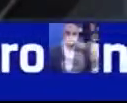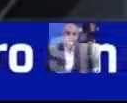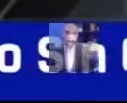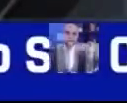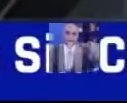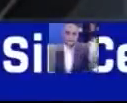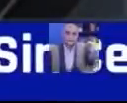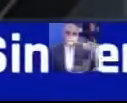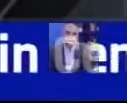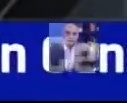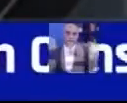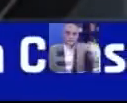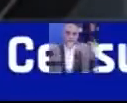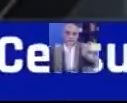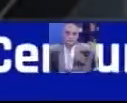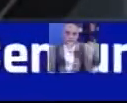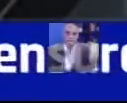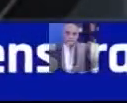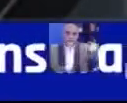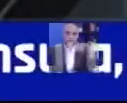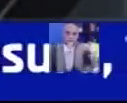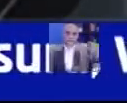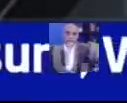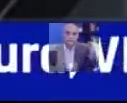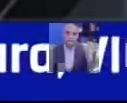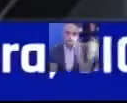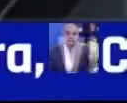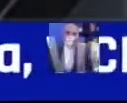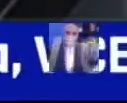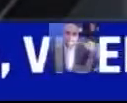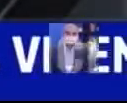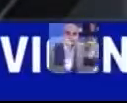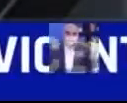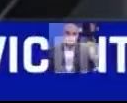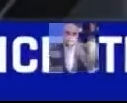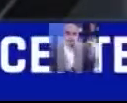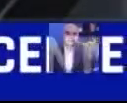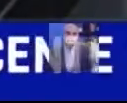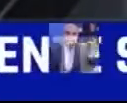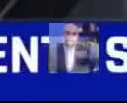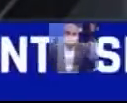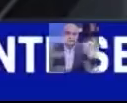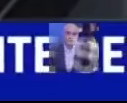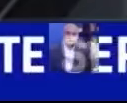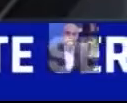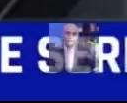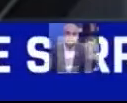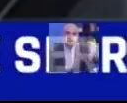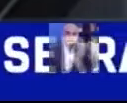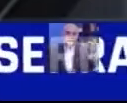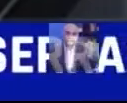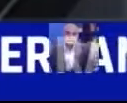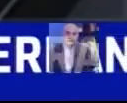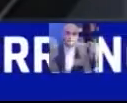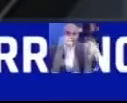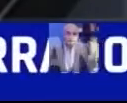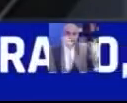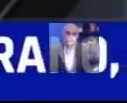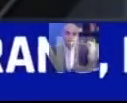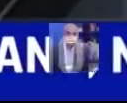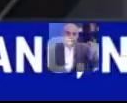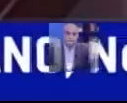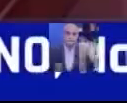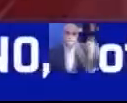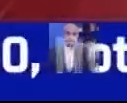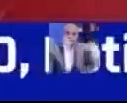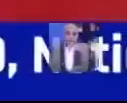las manos de esa empresa multinacional española, los intereses del eurodiputado Leopoldo López